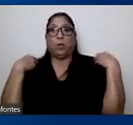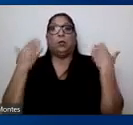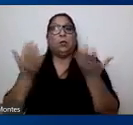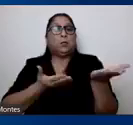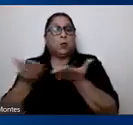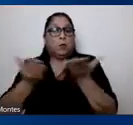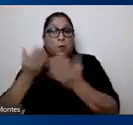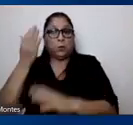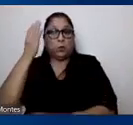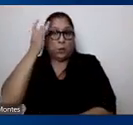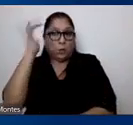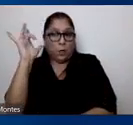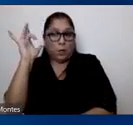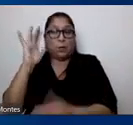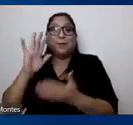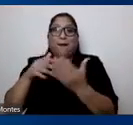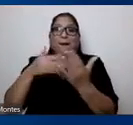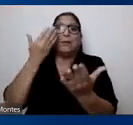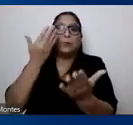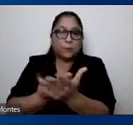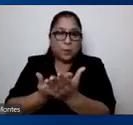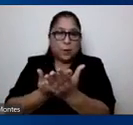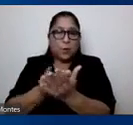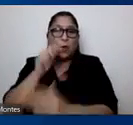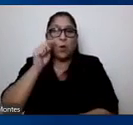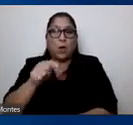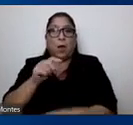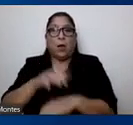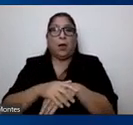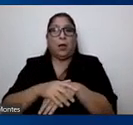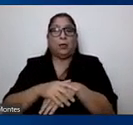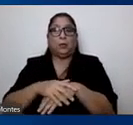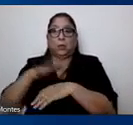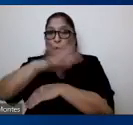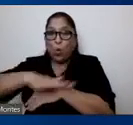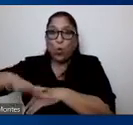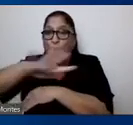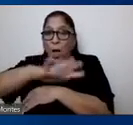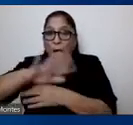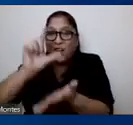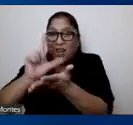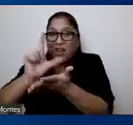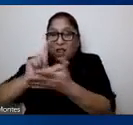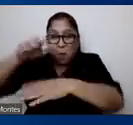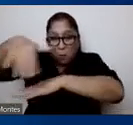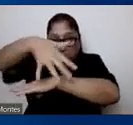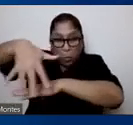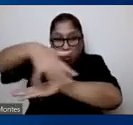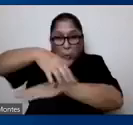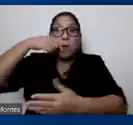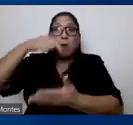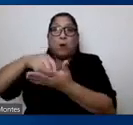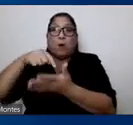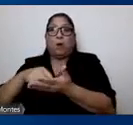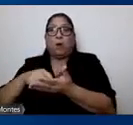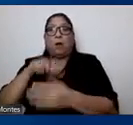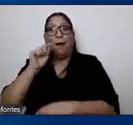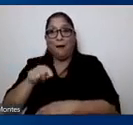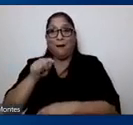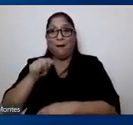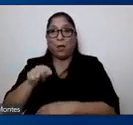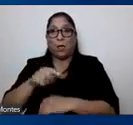inteligencia, llegaron a este viejo solar del barrio populoso de Barrios